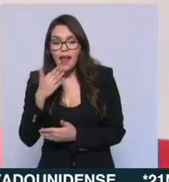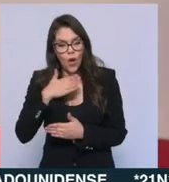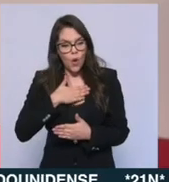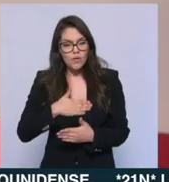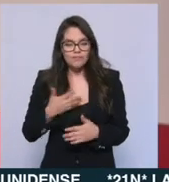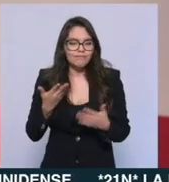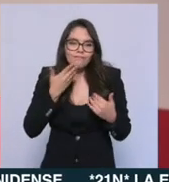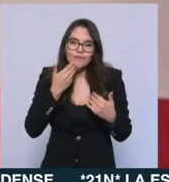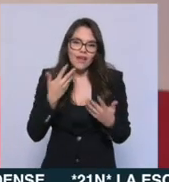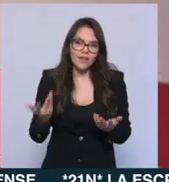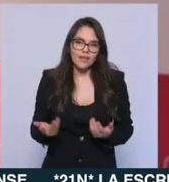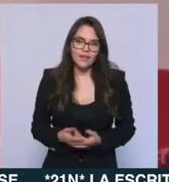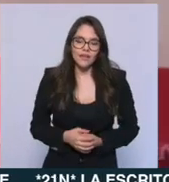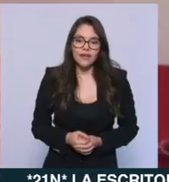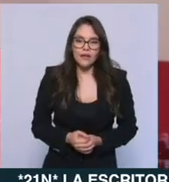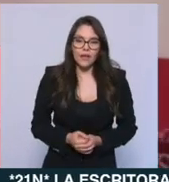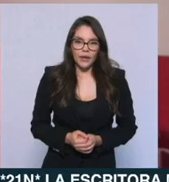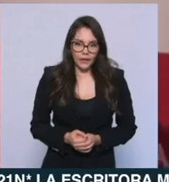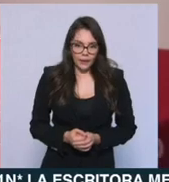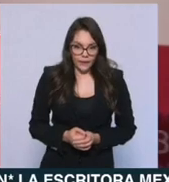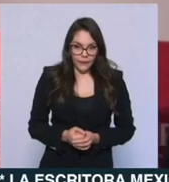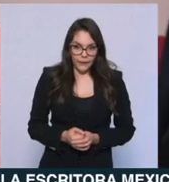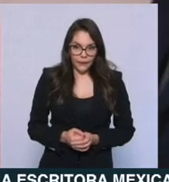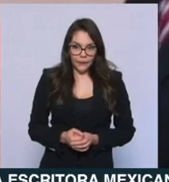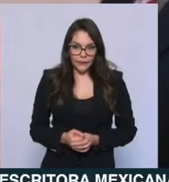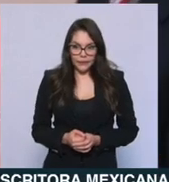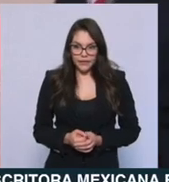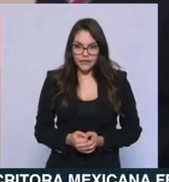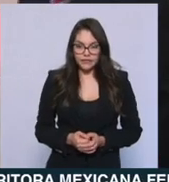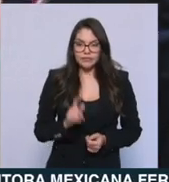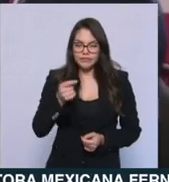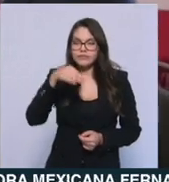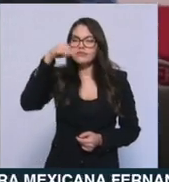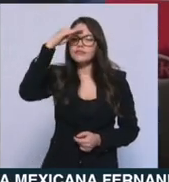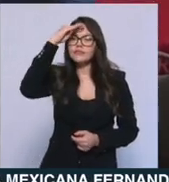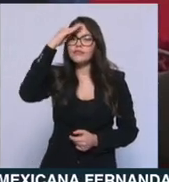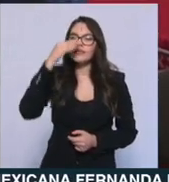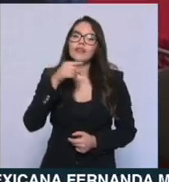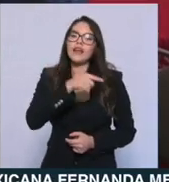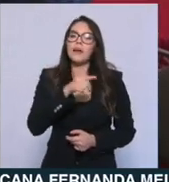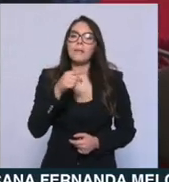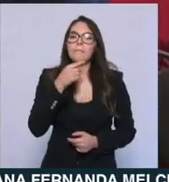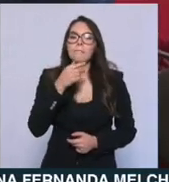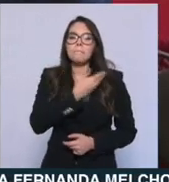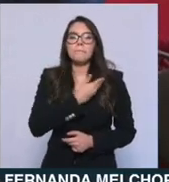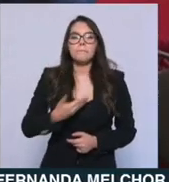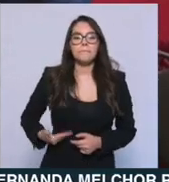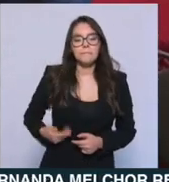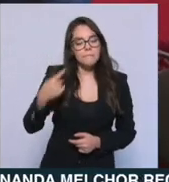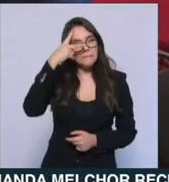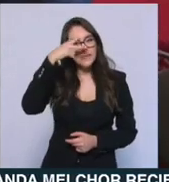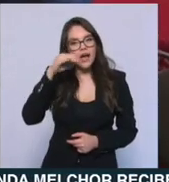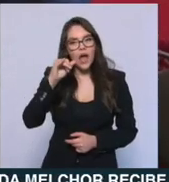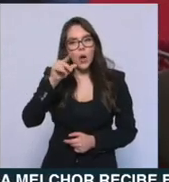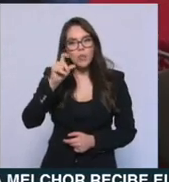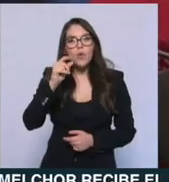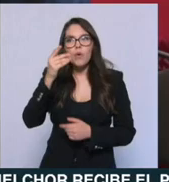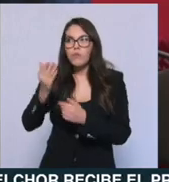civilizada. Consejero, ¿qué opina usted sobre la misiva que le envió el presidente López Obrador a la Casa Real en España? Mire,